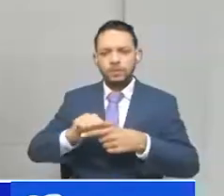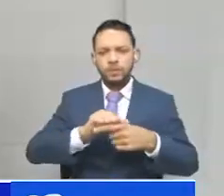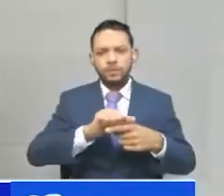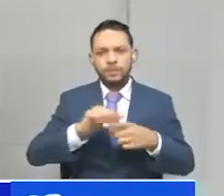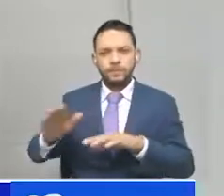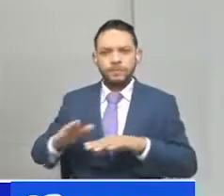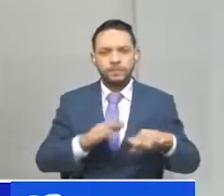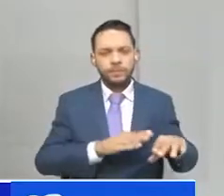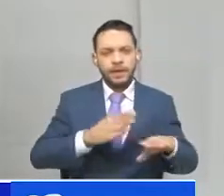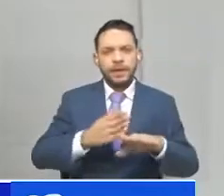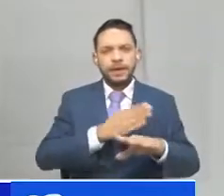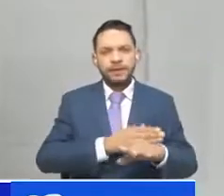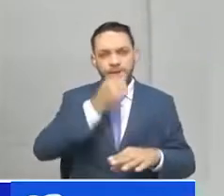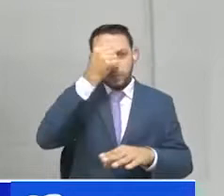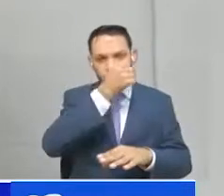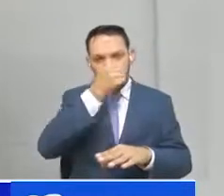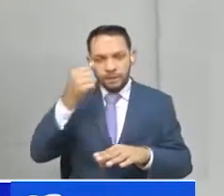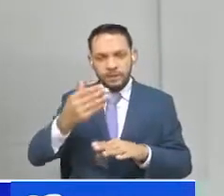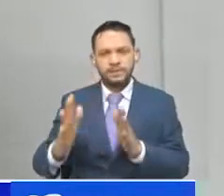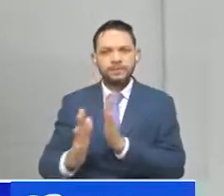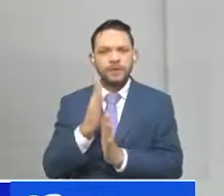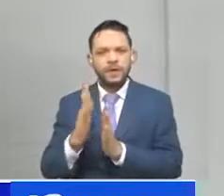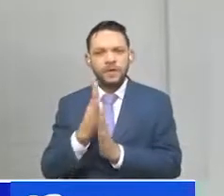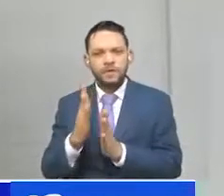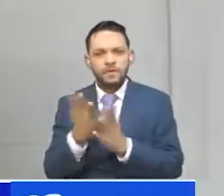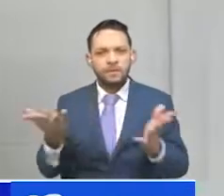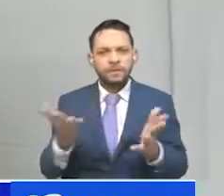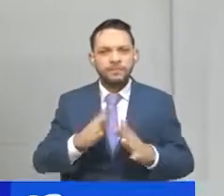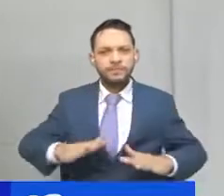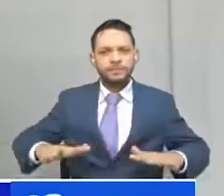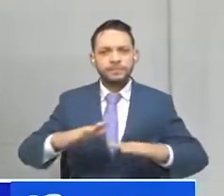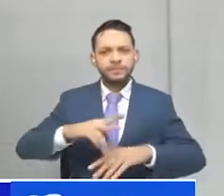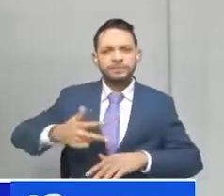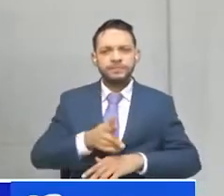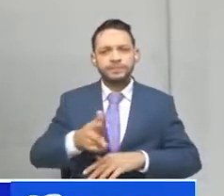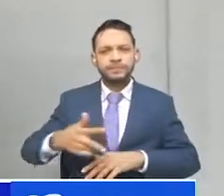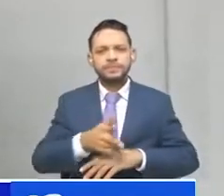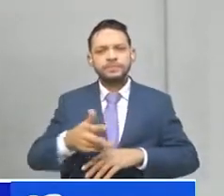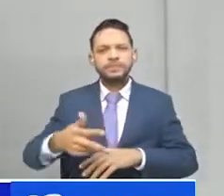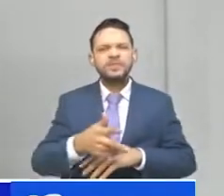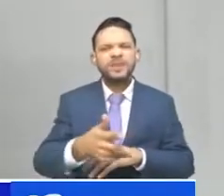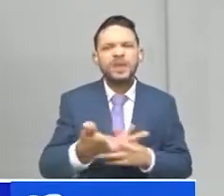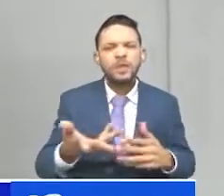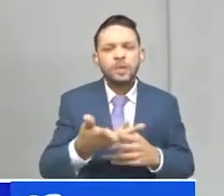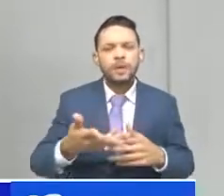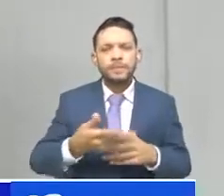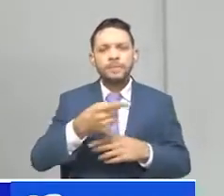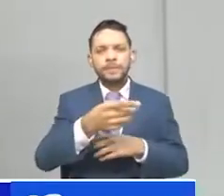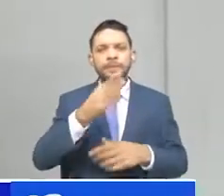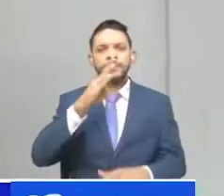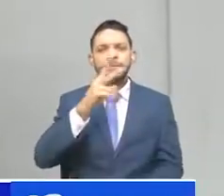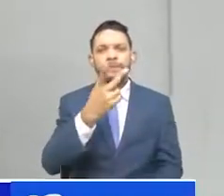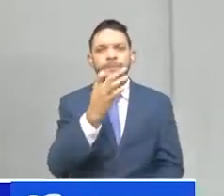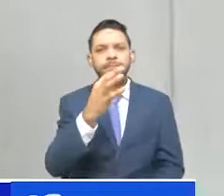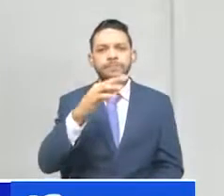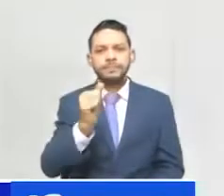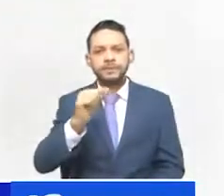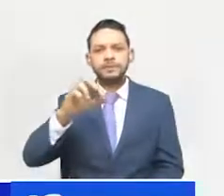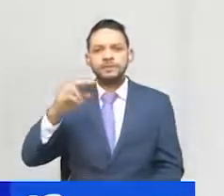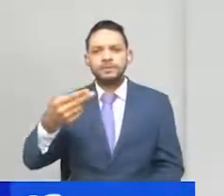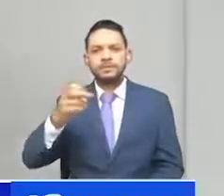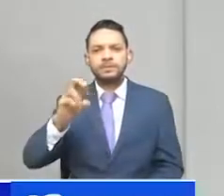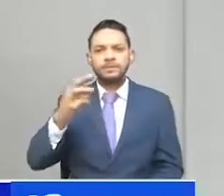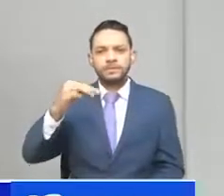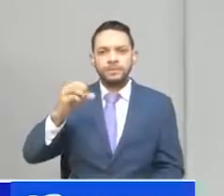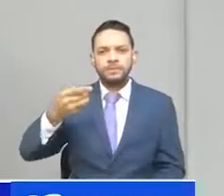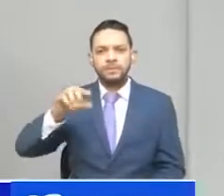pasado domingo, reportes de afectación en las vías a Santa Emilia, en el sector de Vista Hermosa y en el sector de Los Alpes.